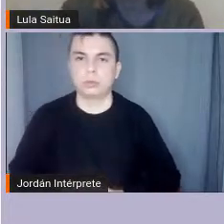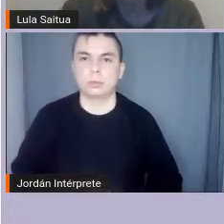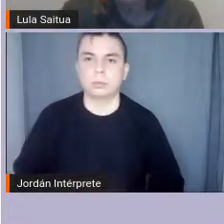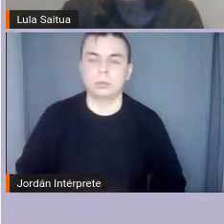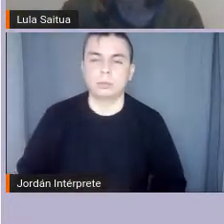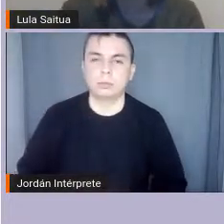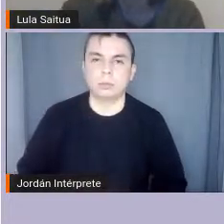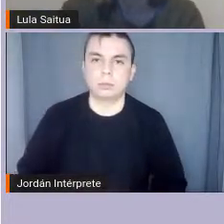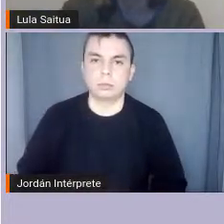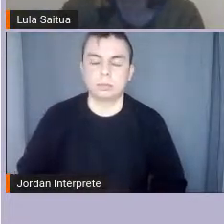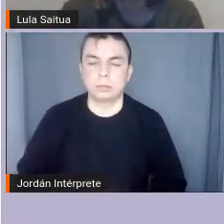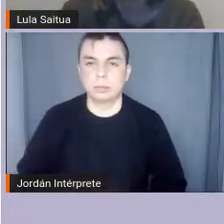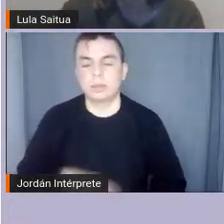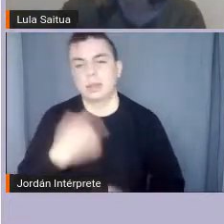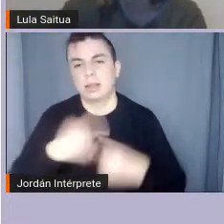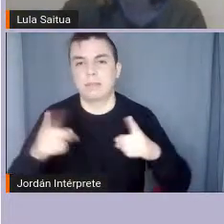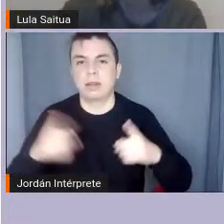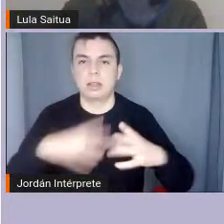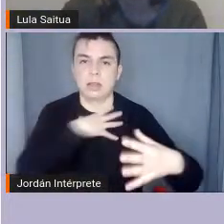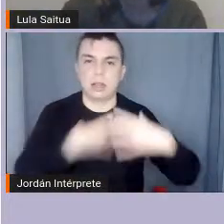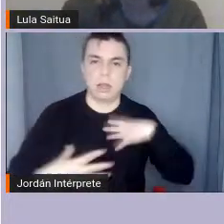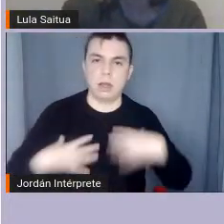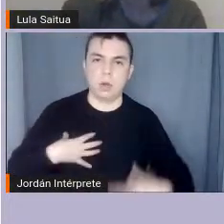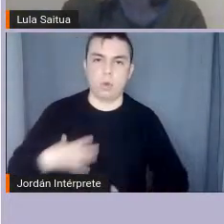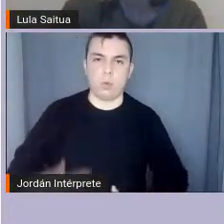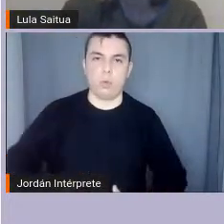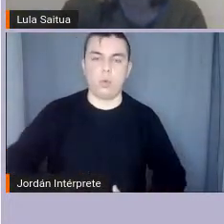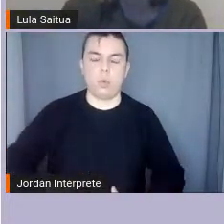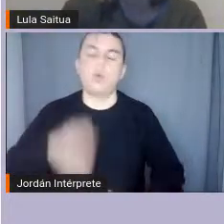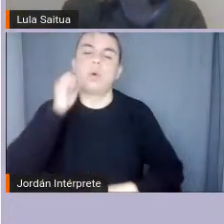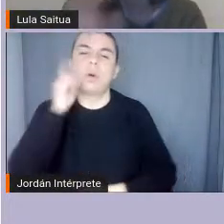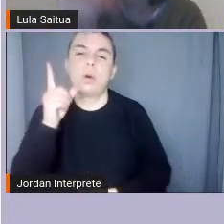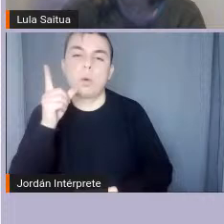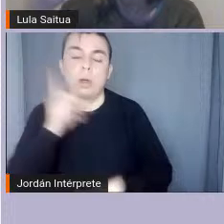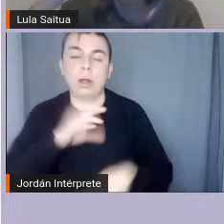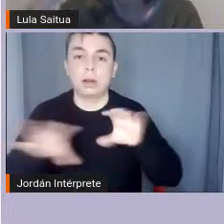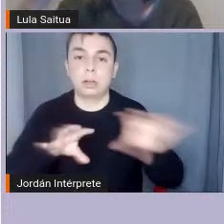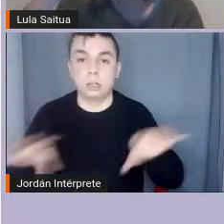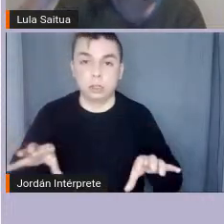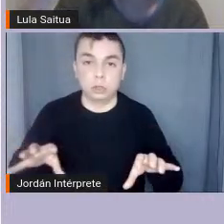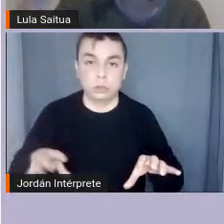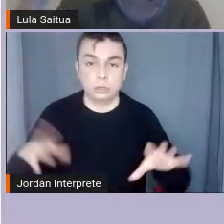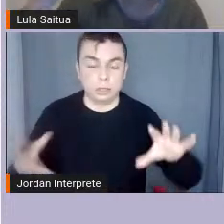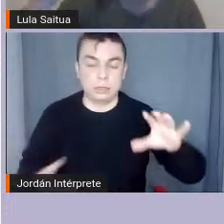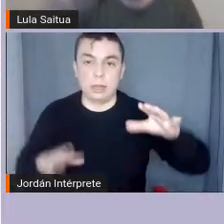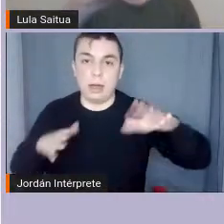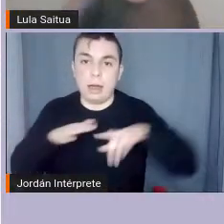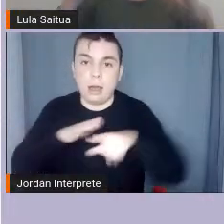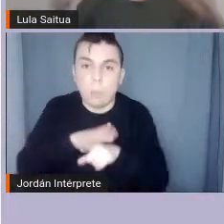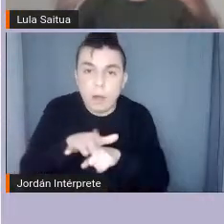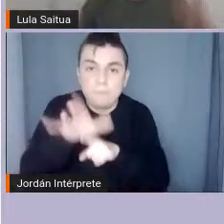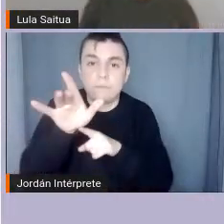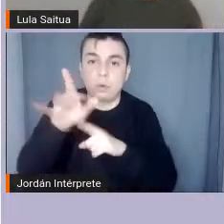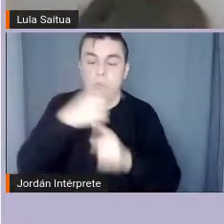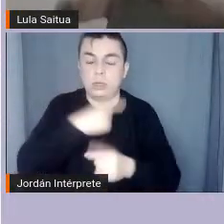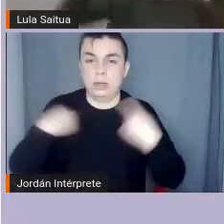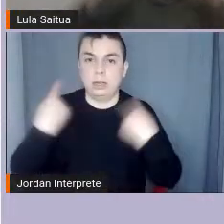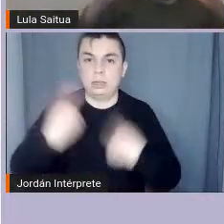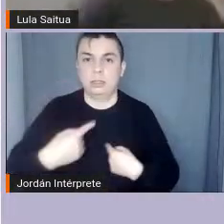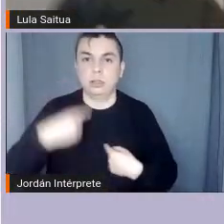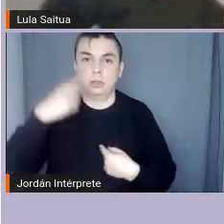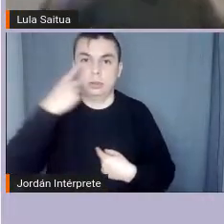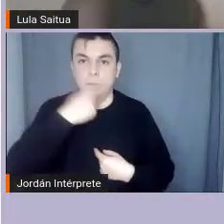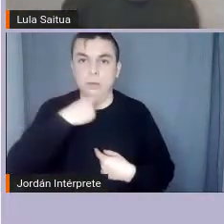¿no es verdad?, los órganos del cuerpo que intervienen en estos tres órganos de este aparato fonador, que